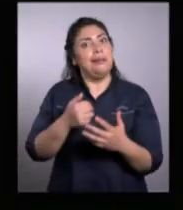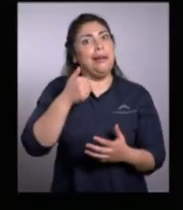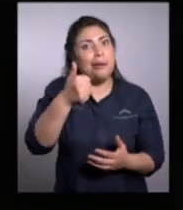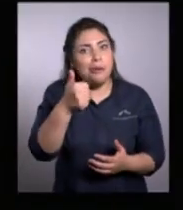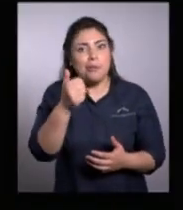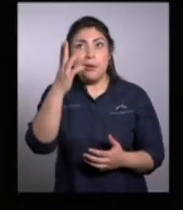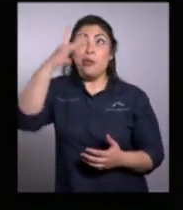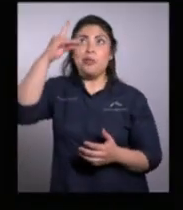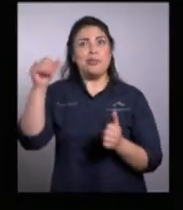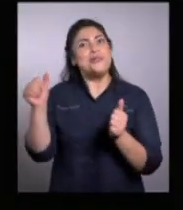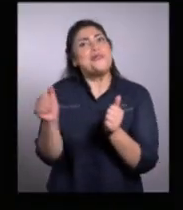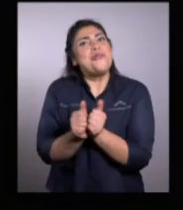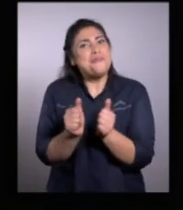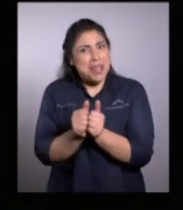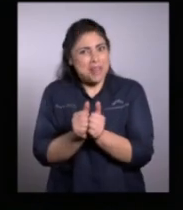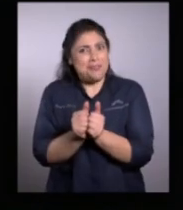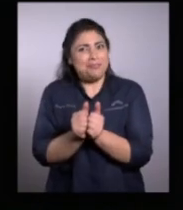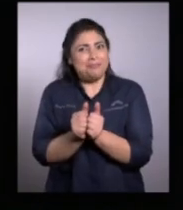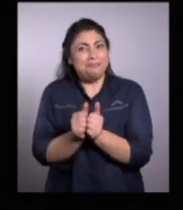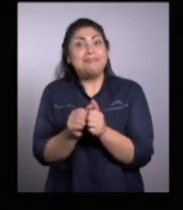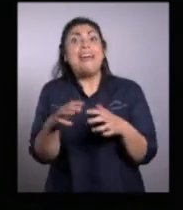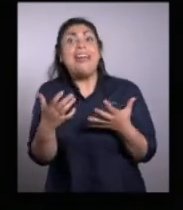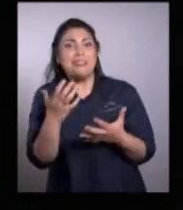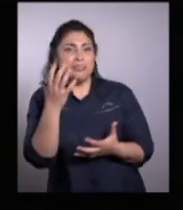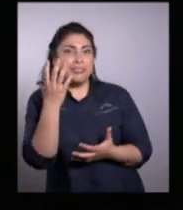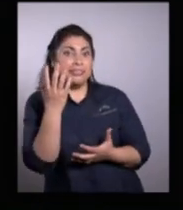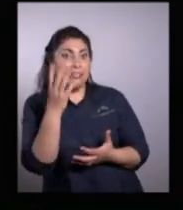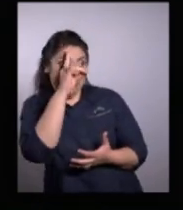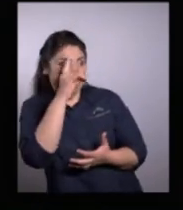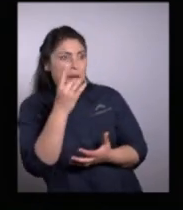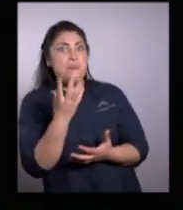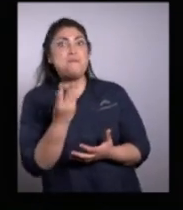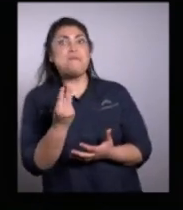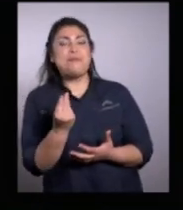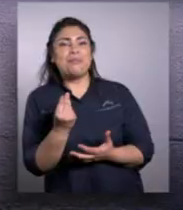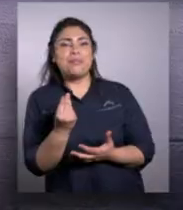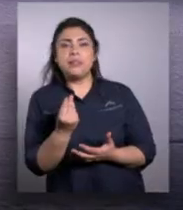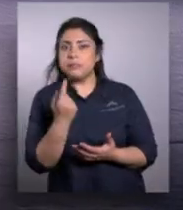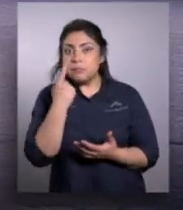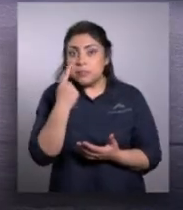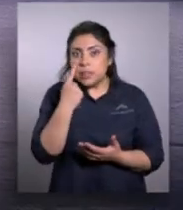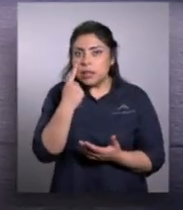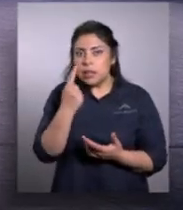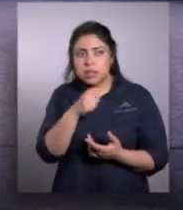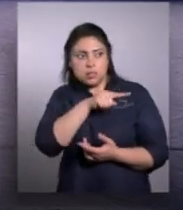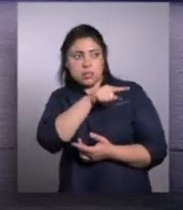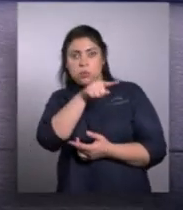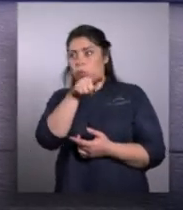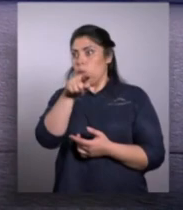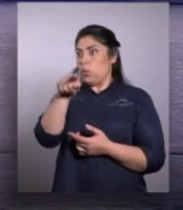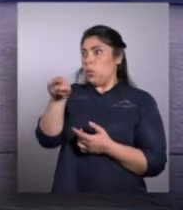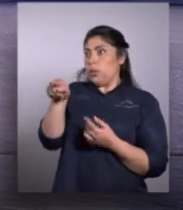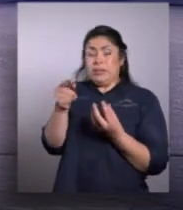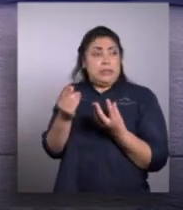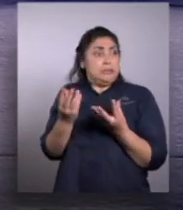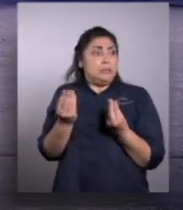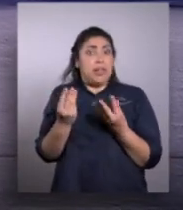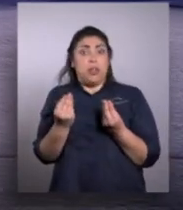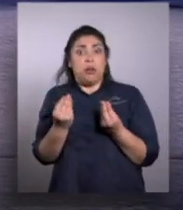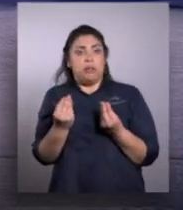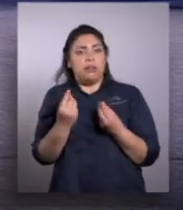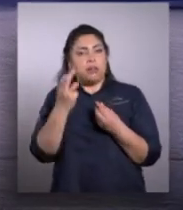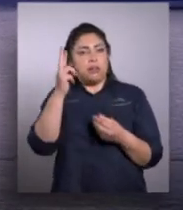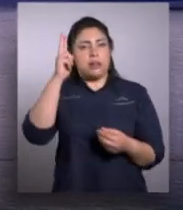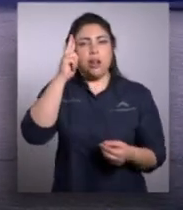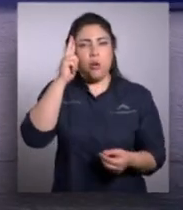cuando nos rodean cosas que nos dan temor tenemos que confiar que la habana y el callado del señor estarán con nosotros nos